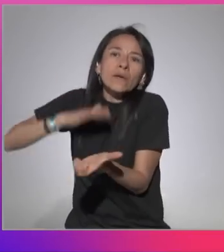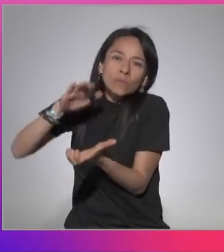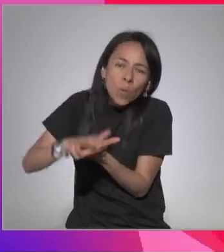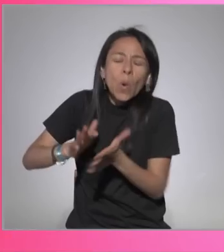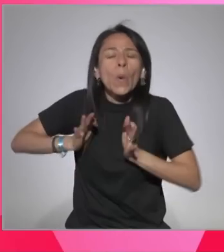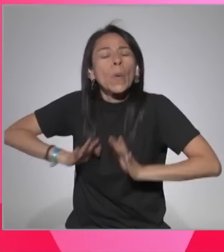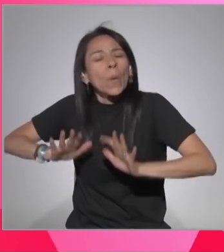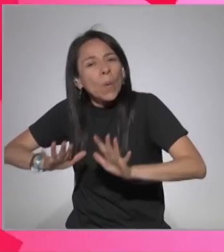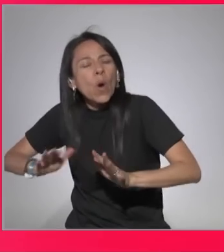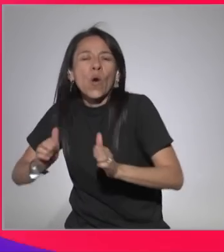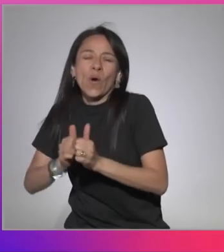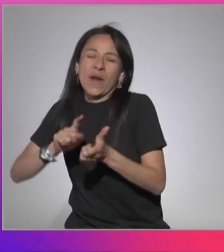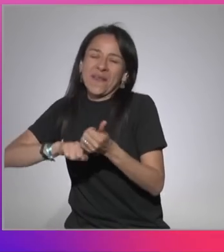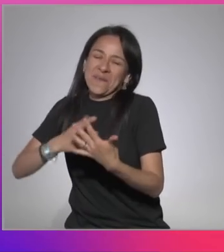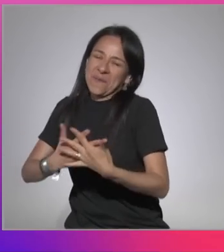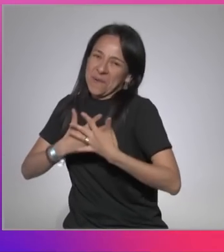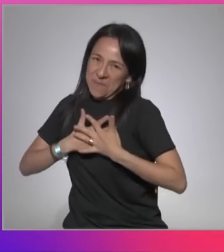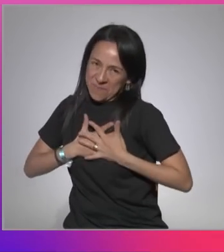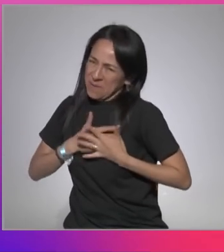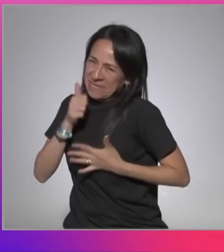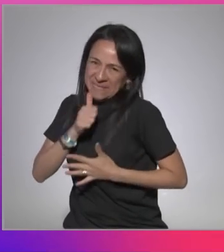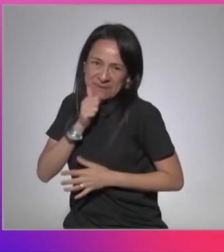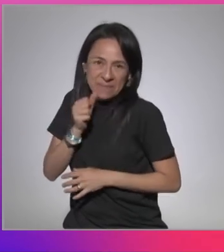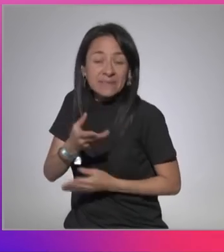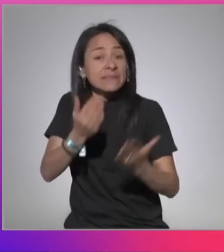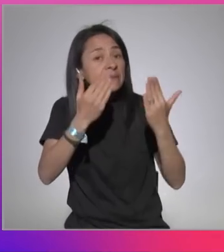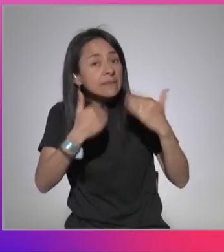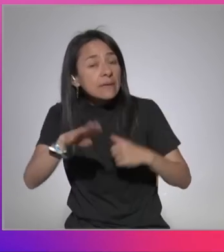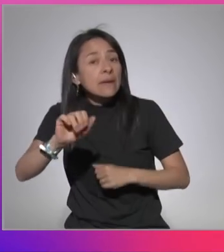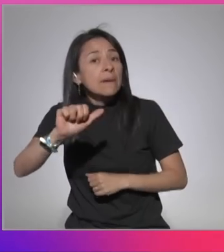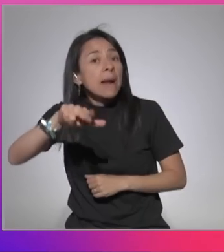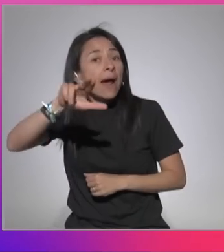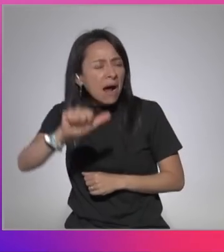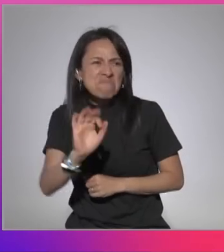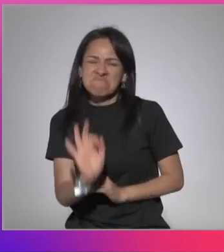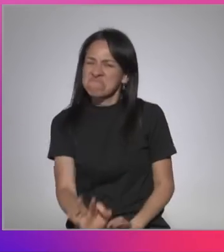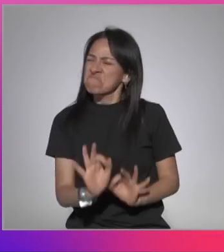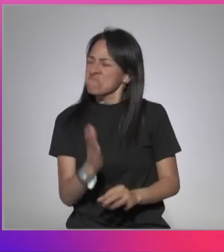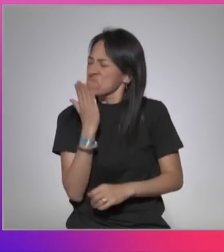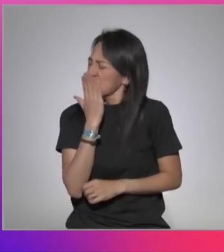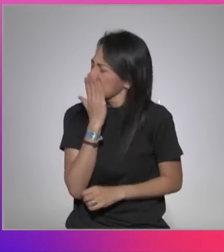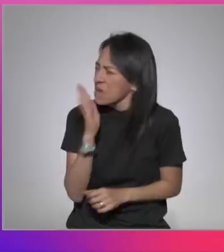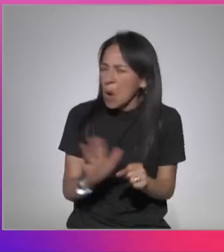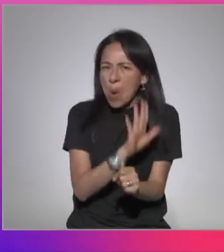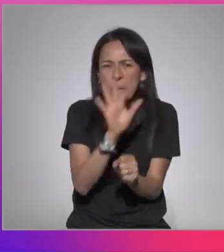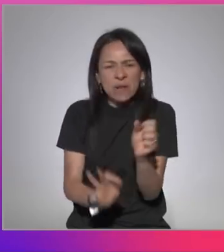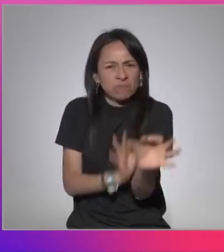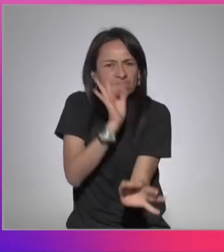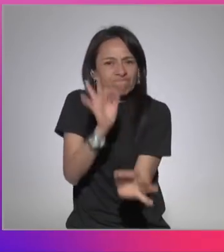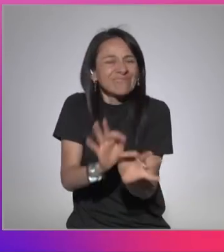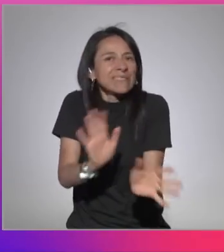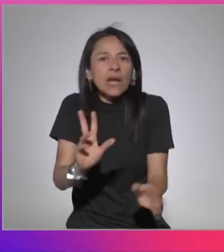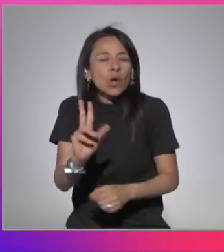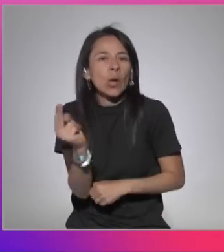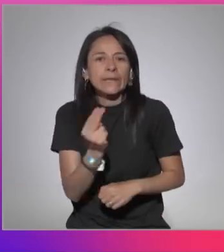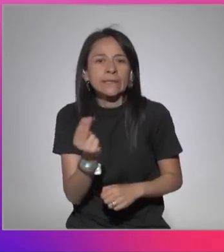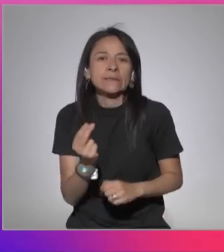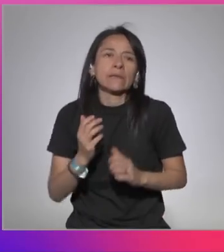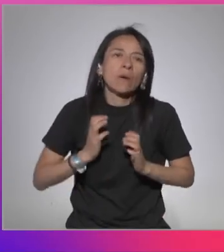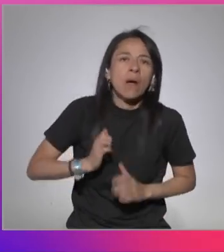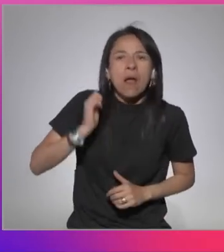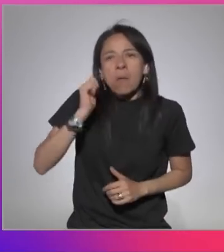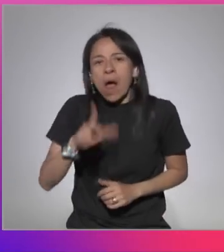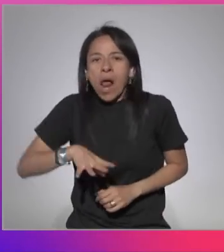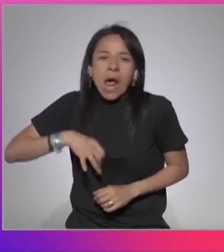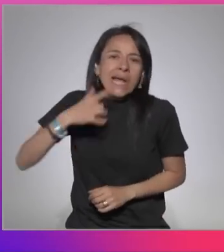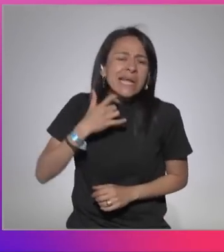como siempre. Blanca Jiménez. A plenitud, sin la carga de cumplir físicamente. Solo quedan los